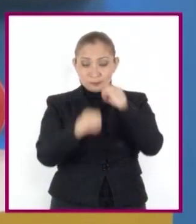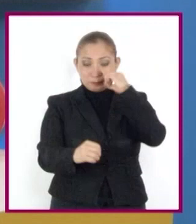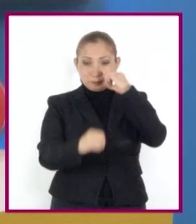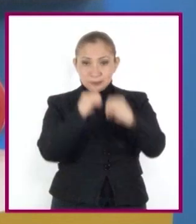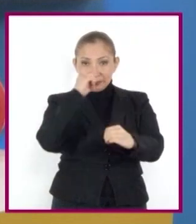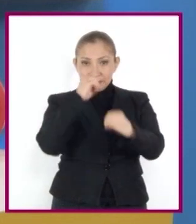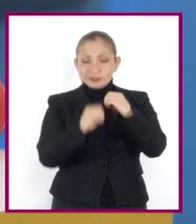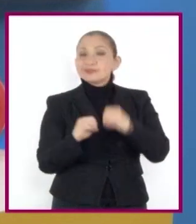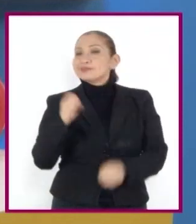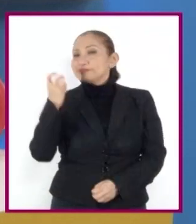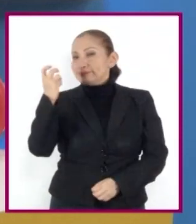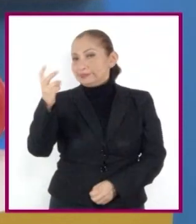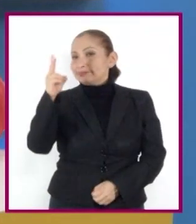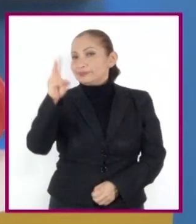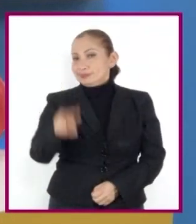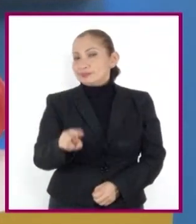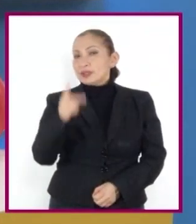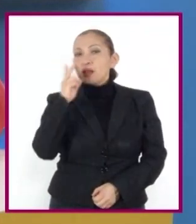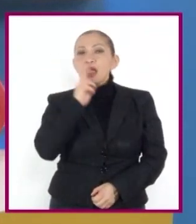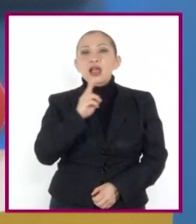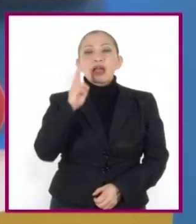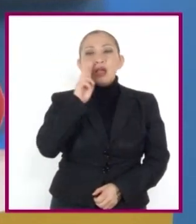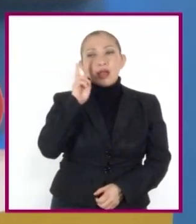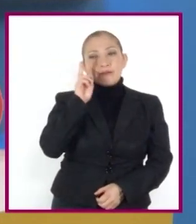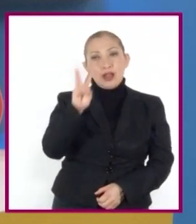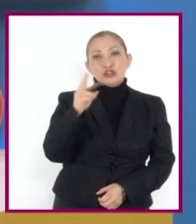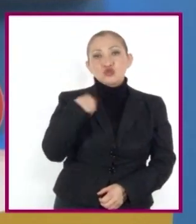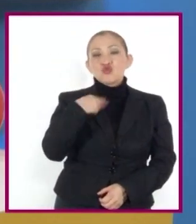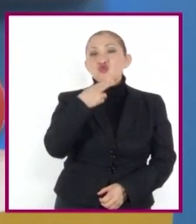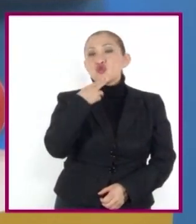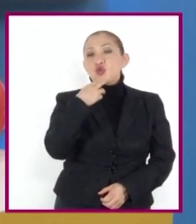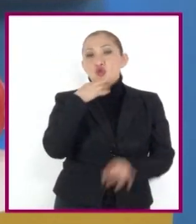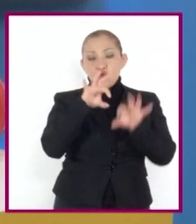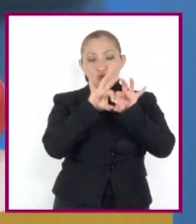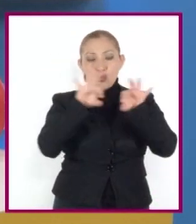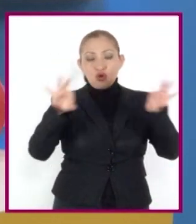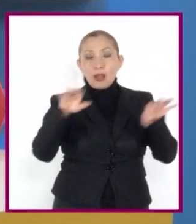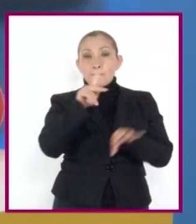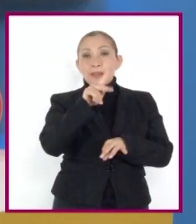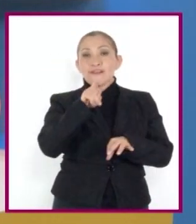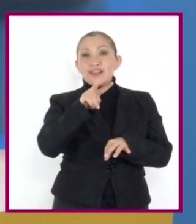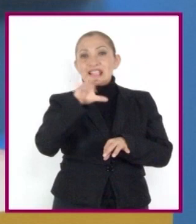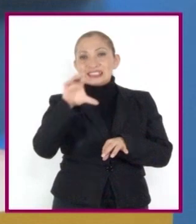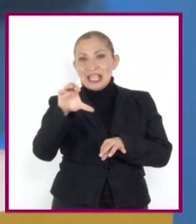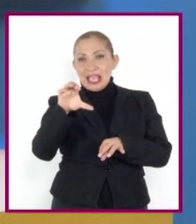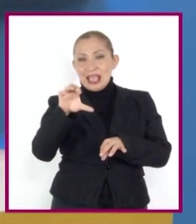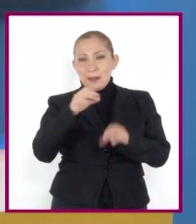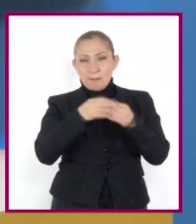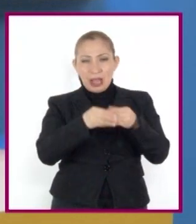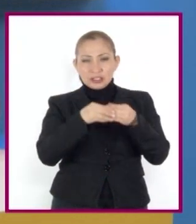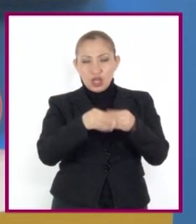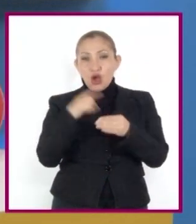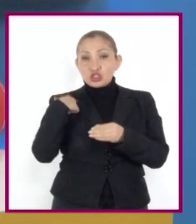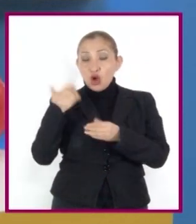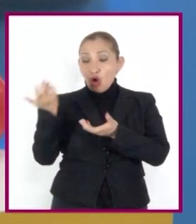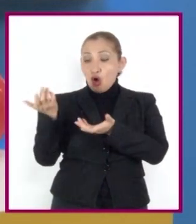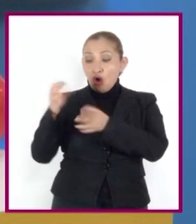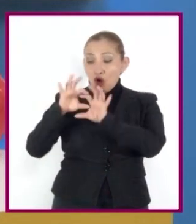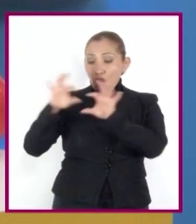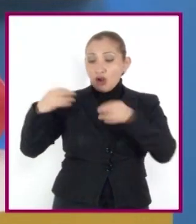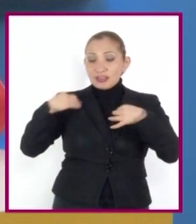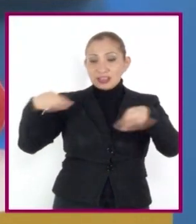rozamiento. Así es, y para demostrarlo voy a ocupar un tubo de PVC y lo voy a frotar con una franela de